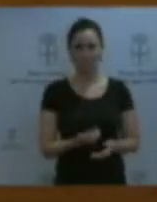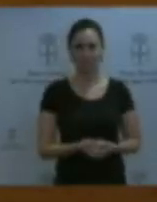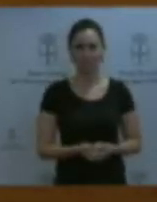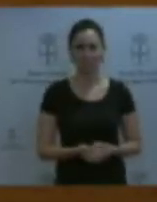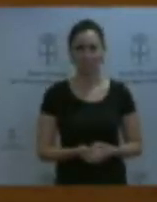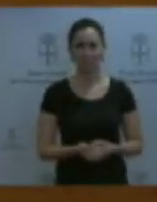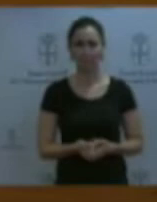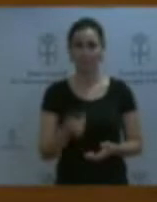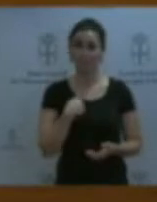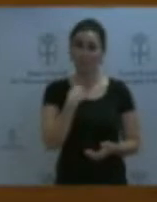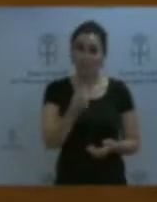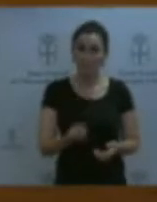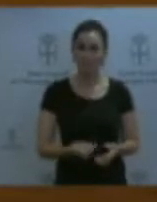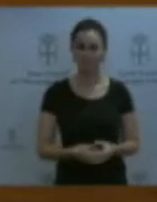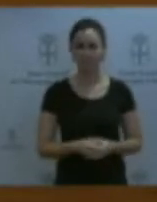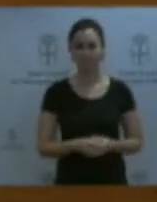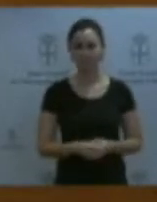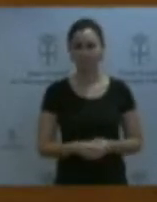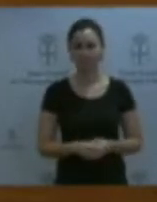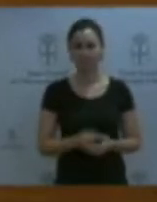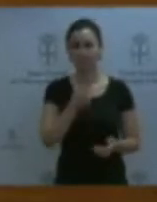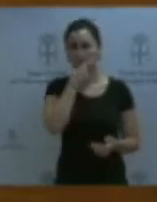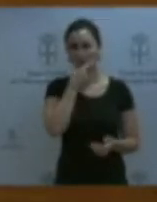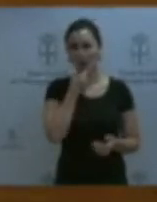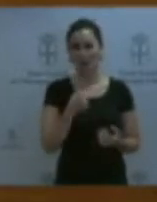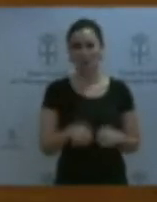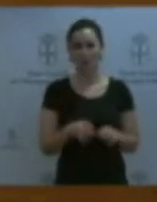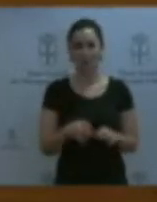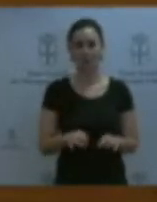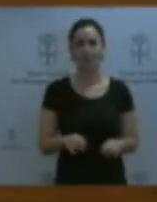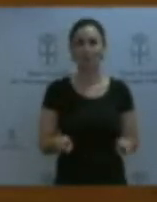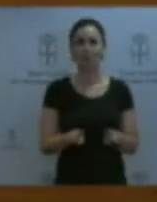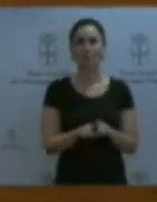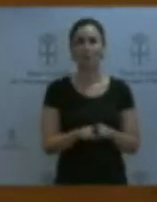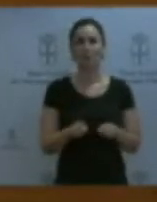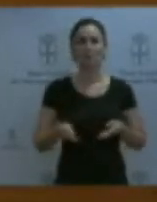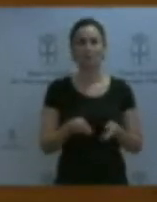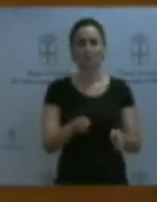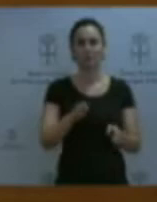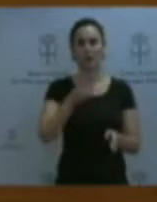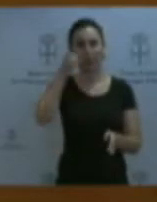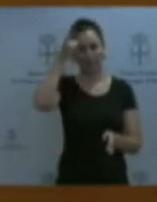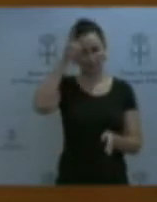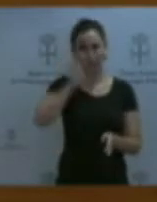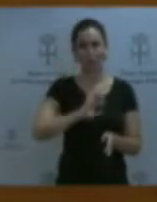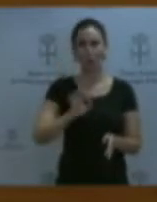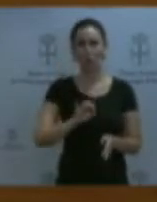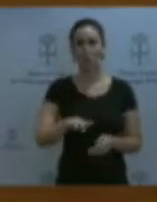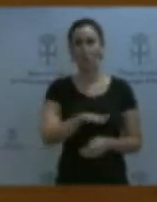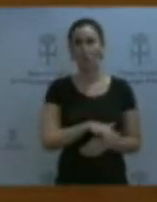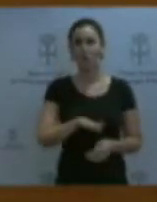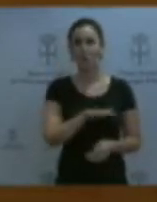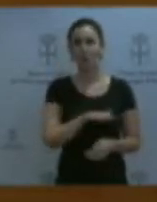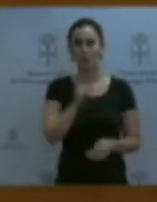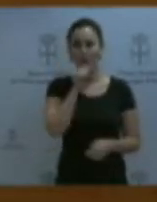algo tan sencillo, que creo que habrán hecho, como es la ruta del Cares, o hacer la circular de la alrededor de Lagos o la de Ándara, y